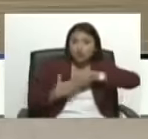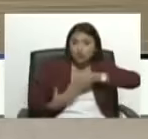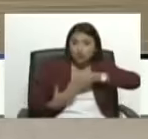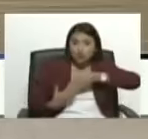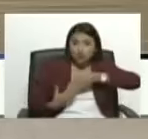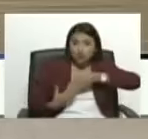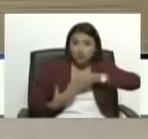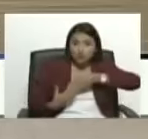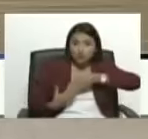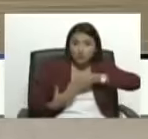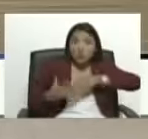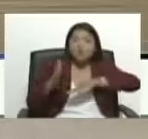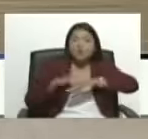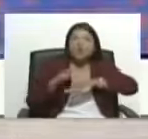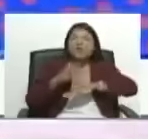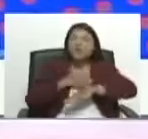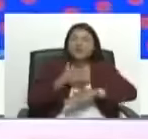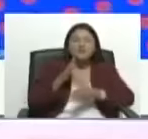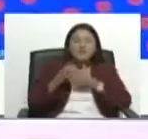quieren sembrar el conflicto